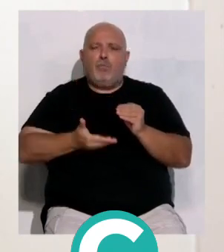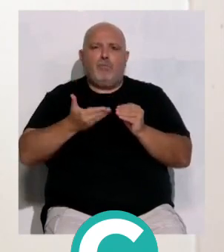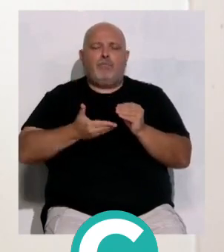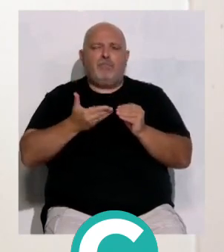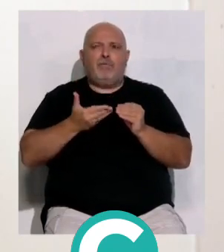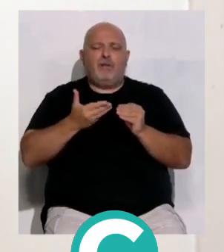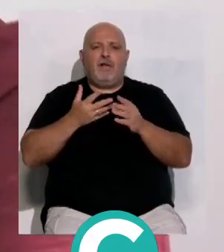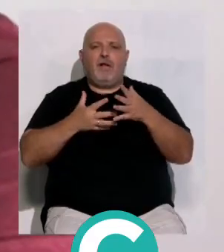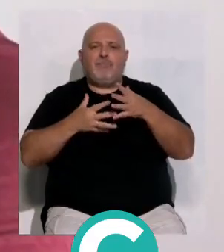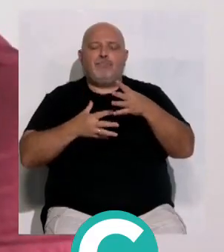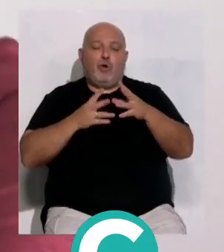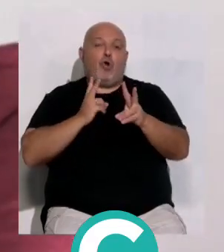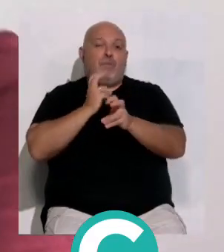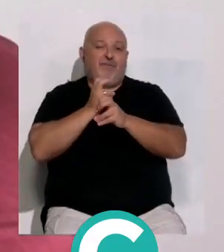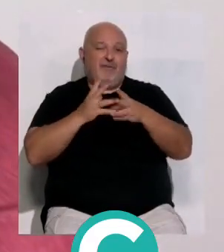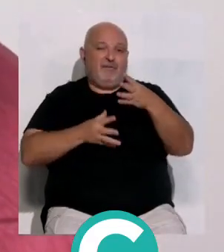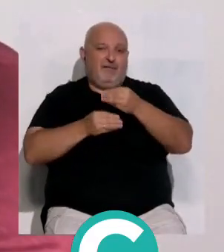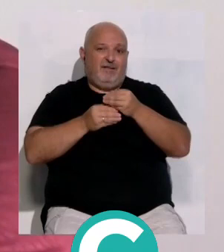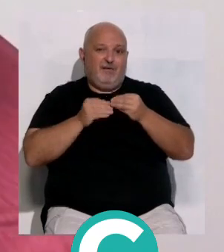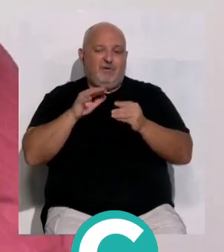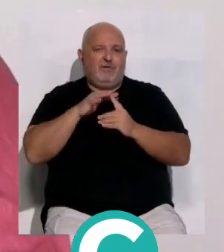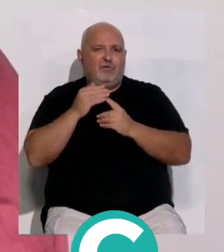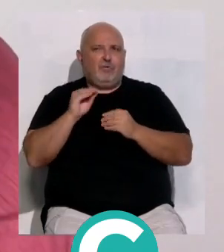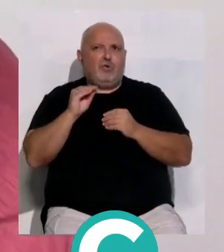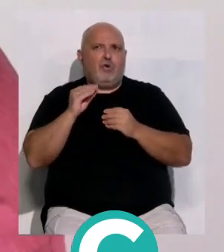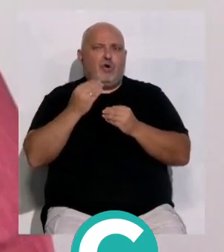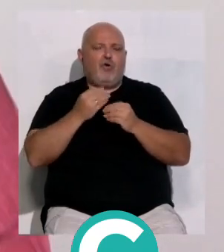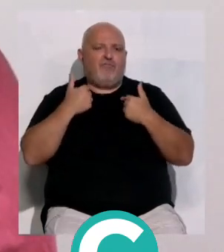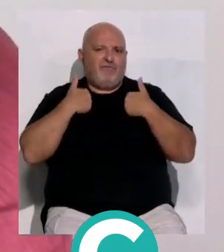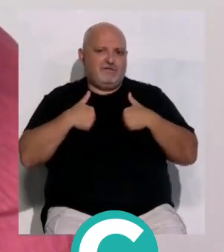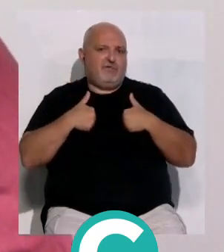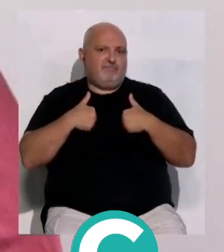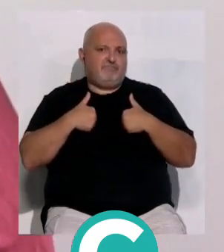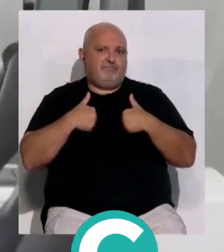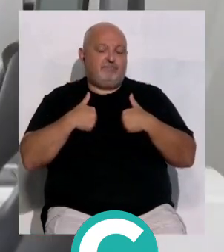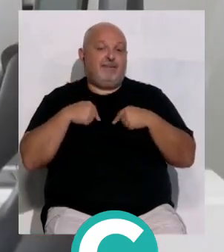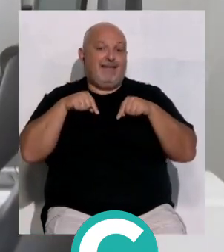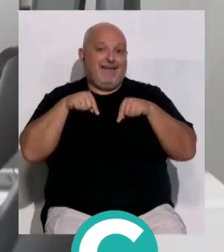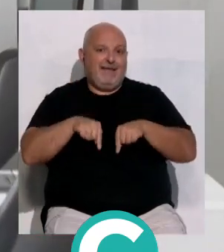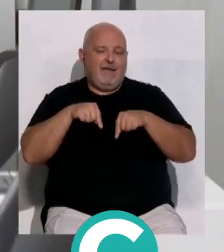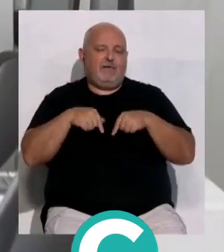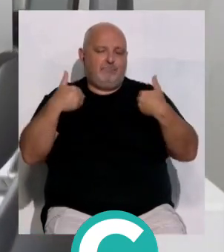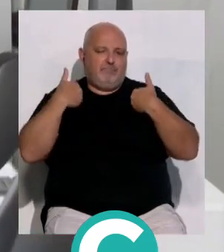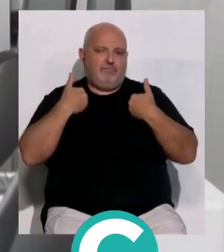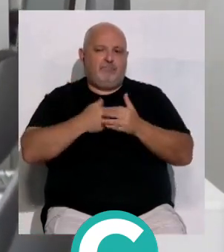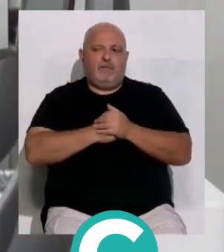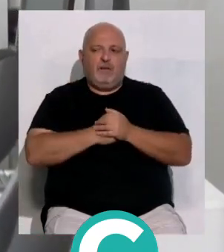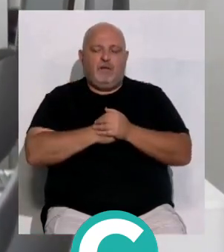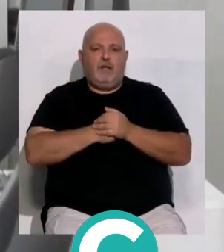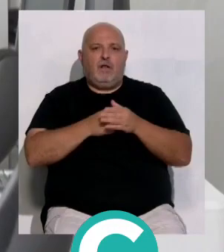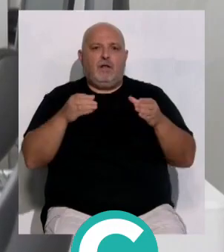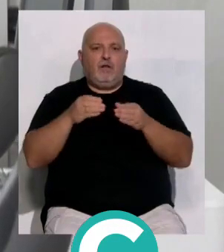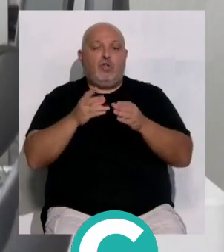importante compaginar esa situación con la física, y eso es de lo que nosotros nos encargamos.